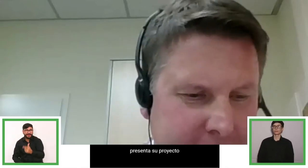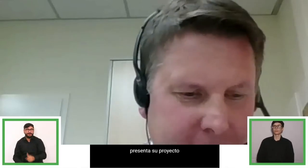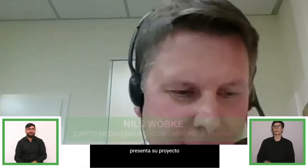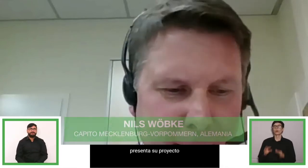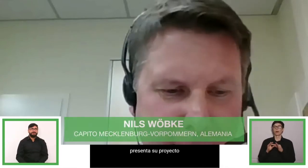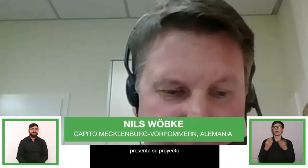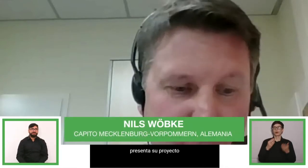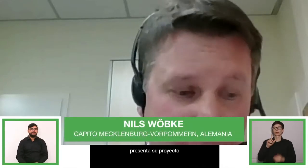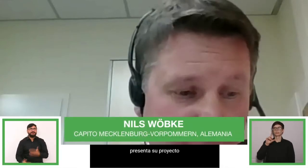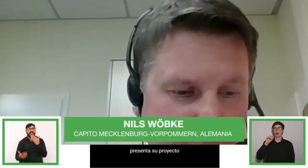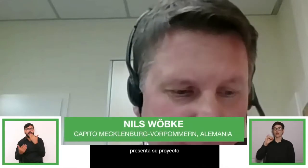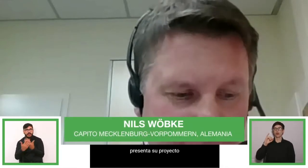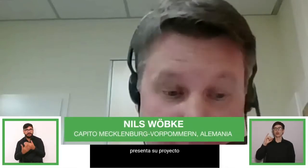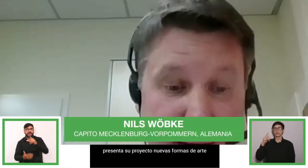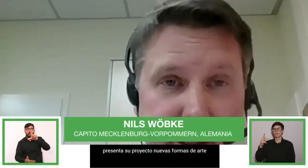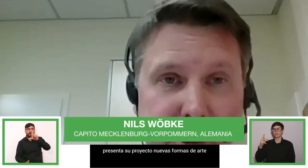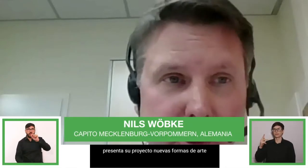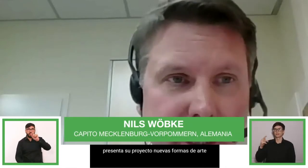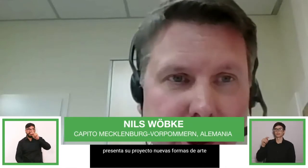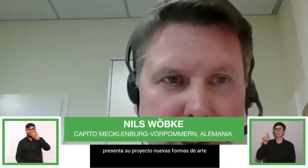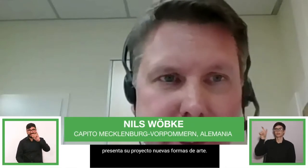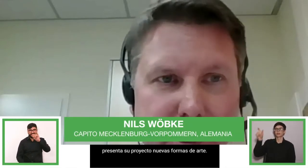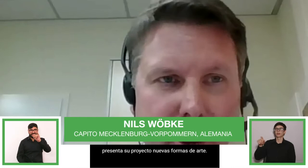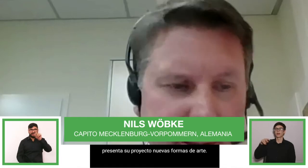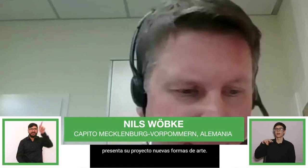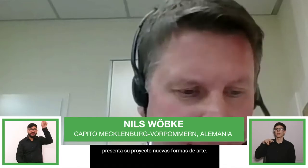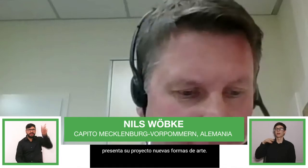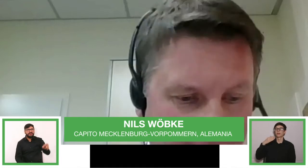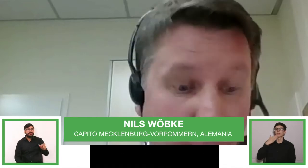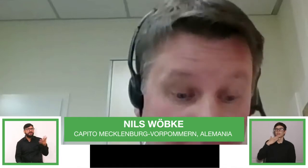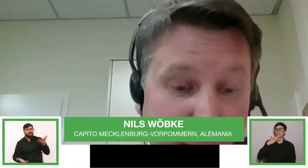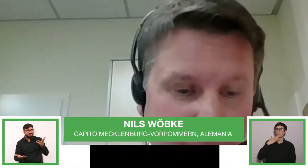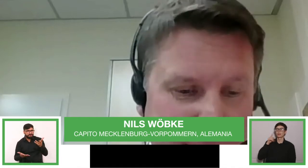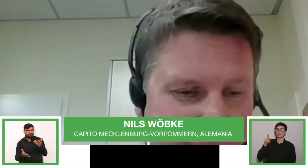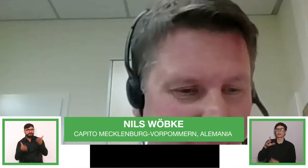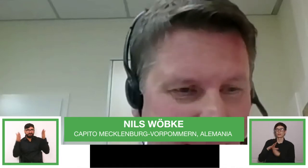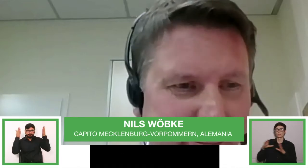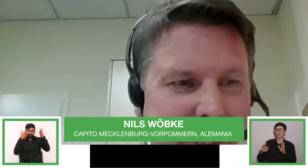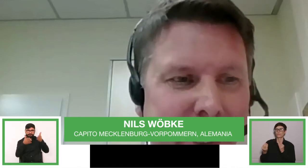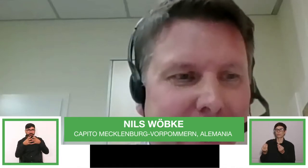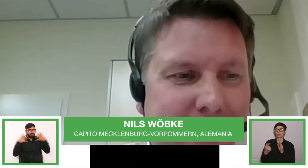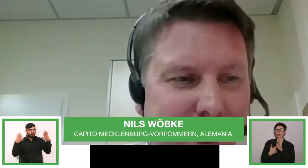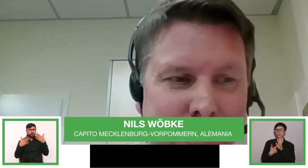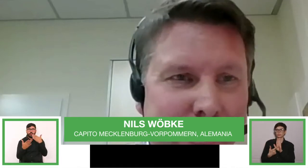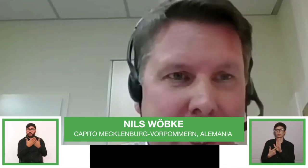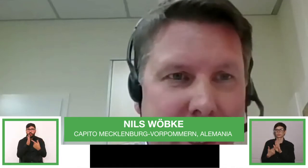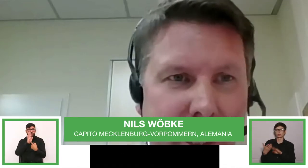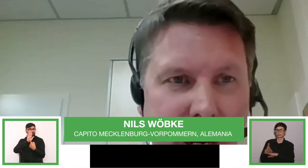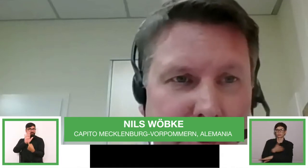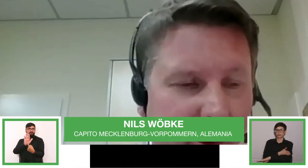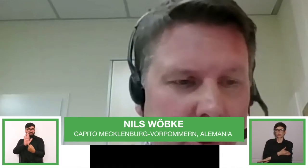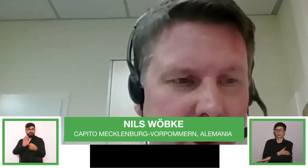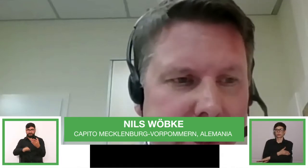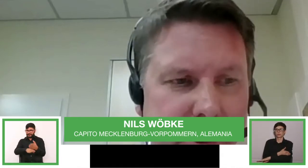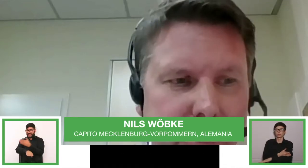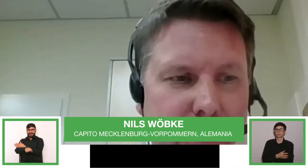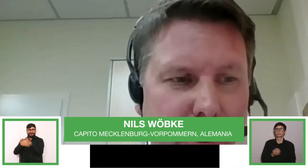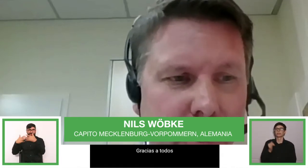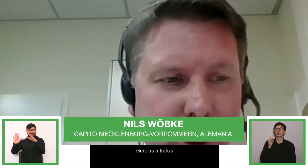Gracias, Loic y Mefkul, por la gran presentación antes.